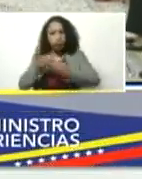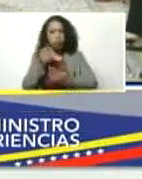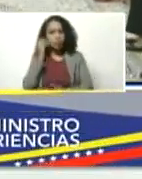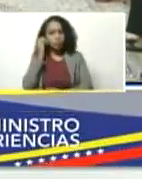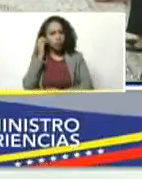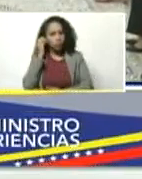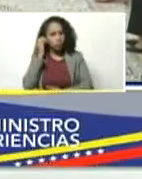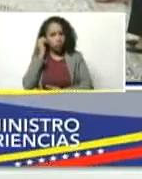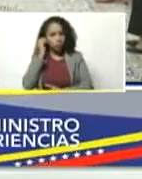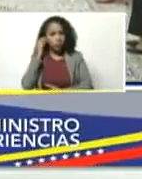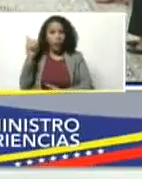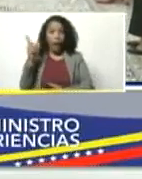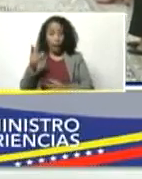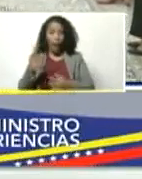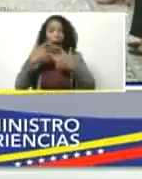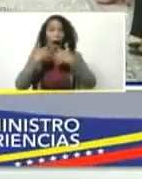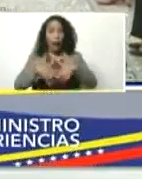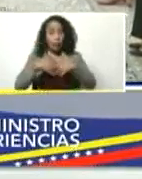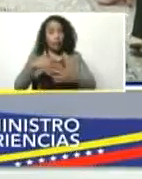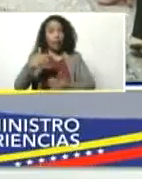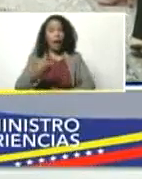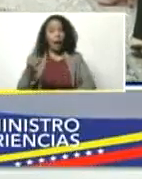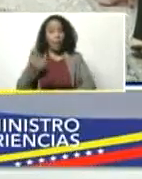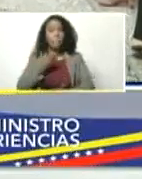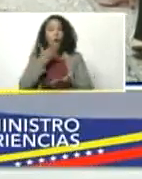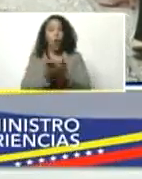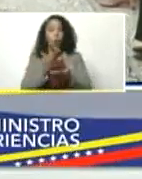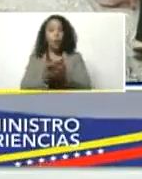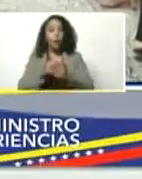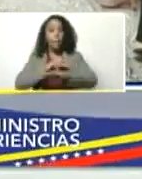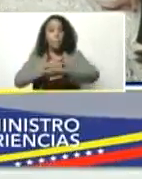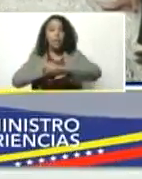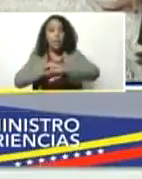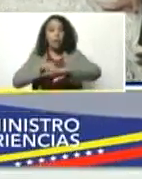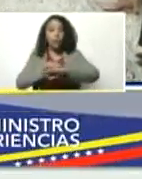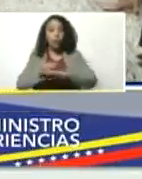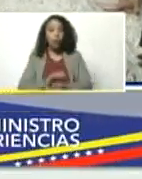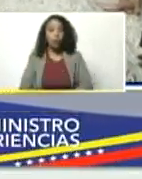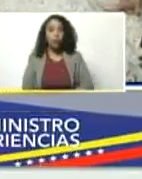es agudo en sus análisis, en sus propuestas, ministro Loyo,